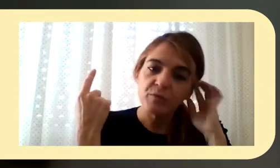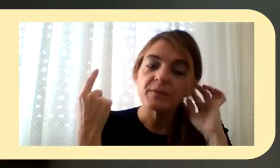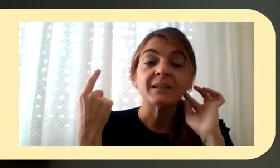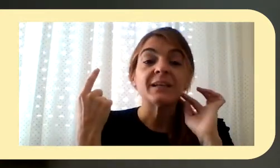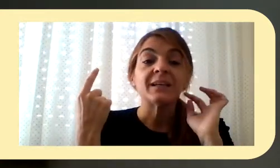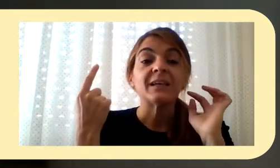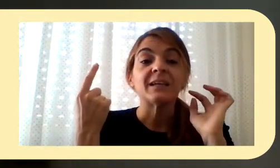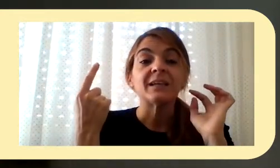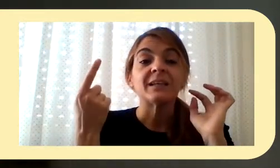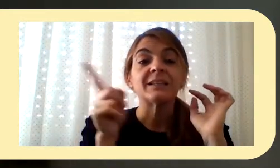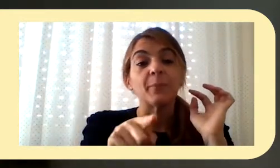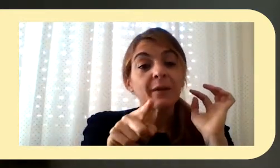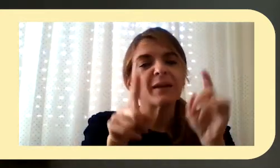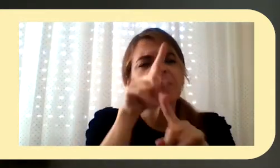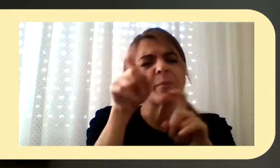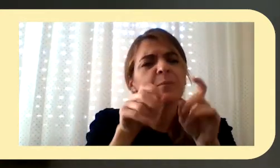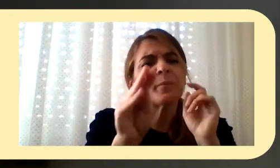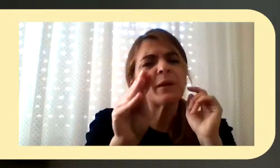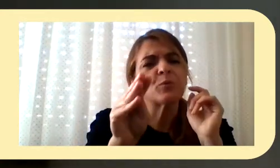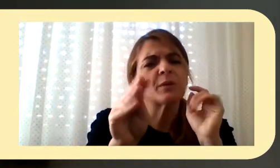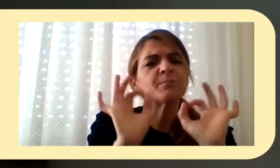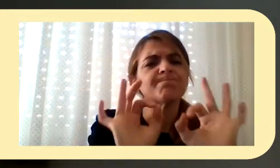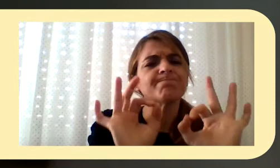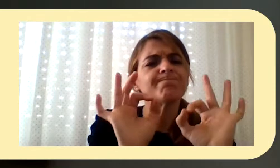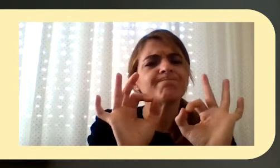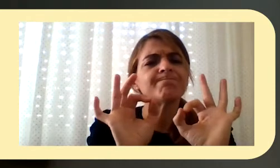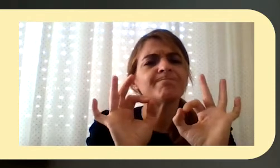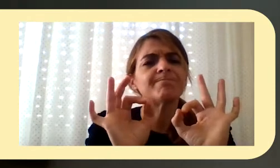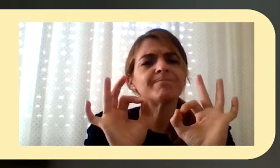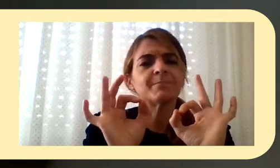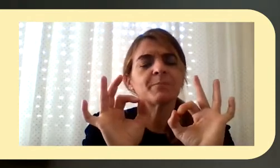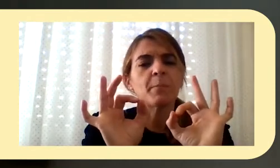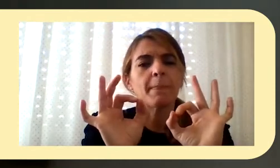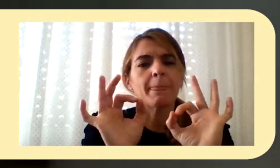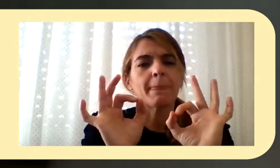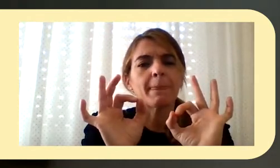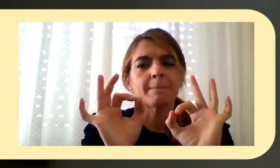dedicamos a preguntarles específicamente a los y las profesionales